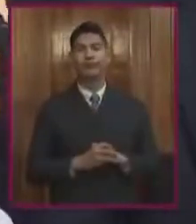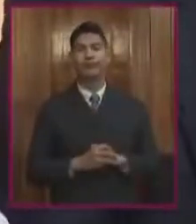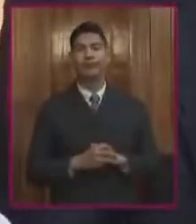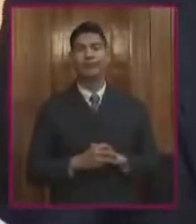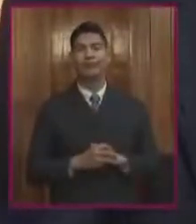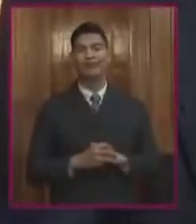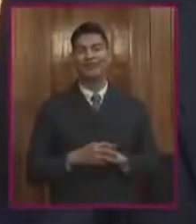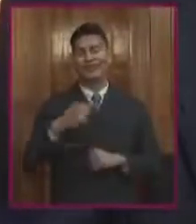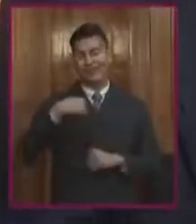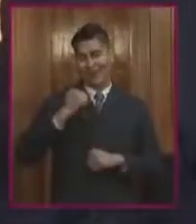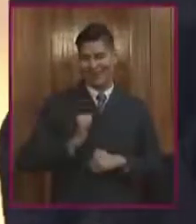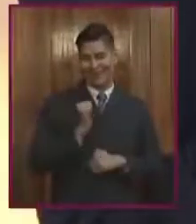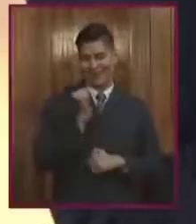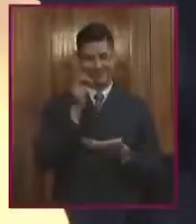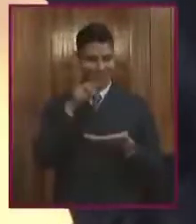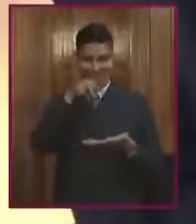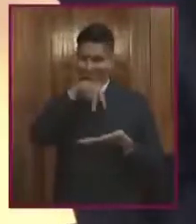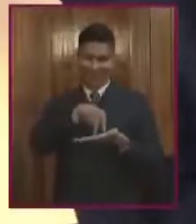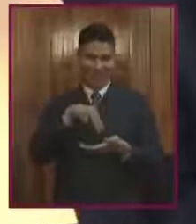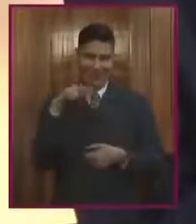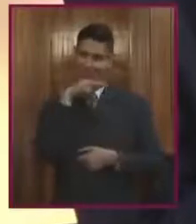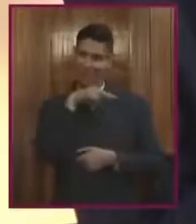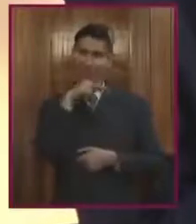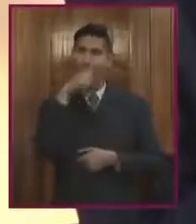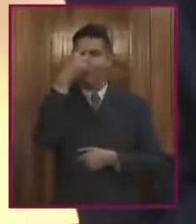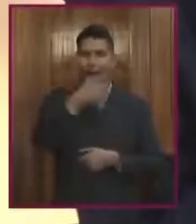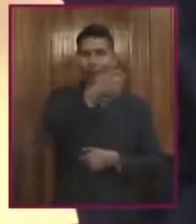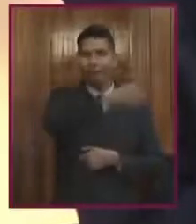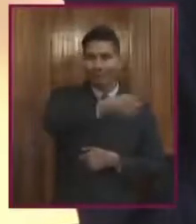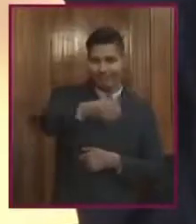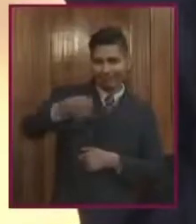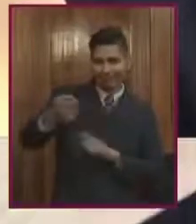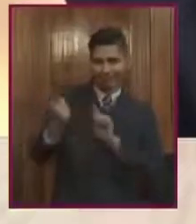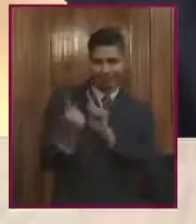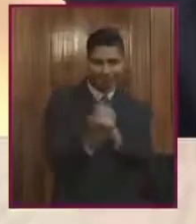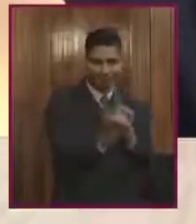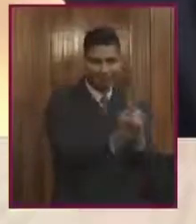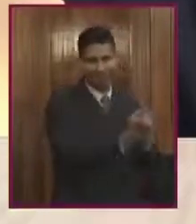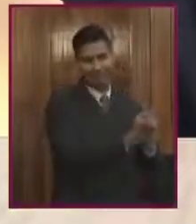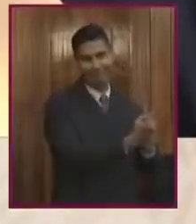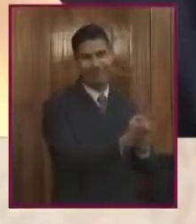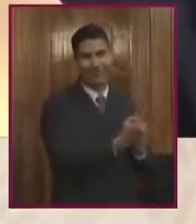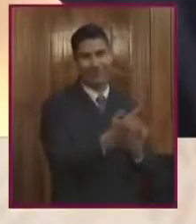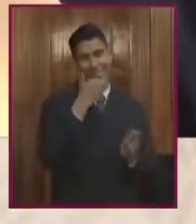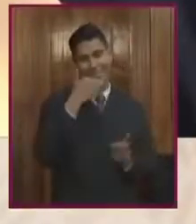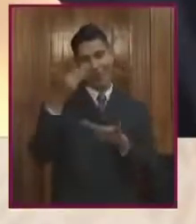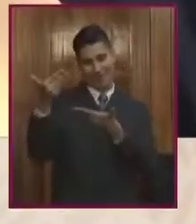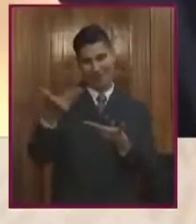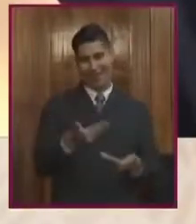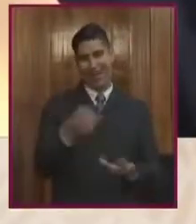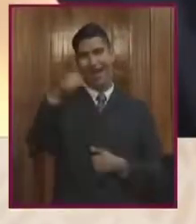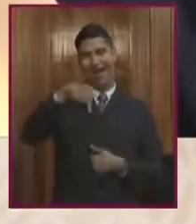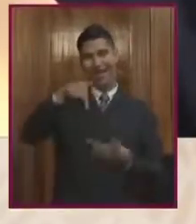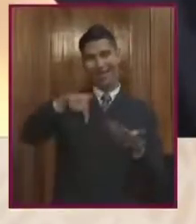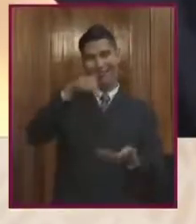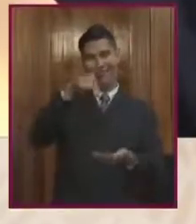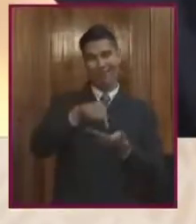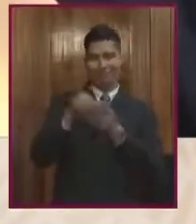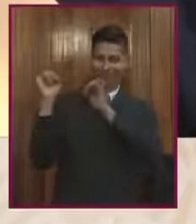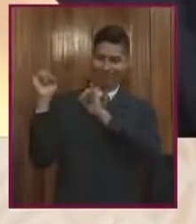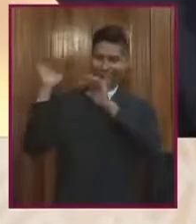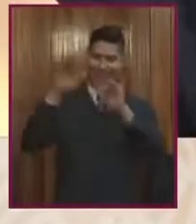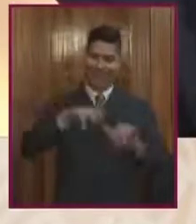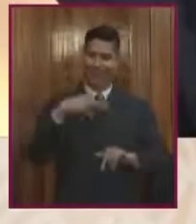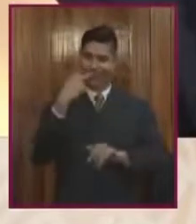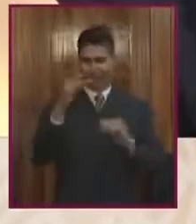de venirlos a saludar personalmente y a decirles antes que nada que sean bienvenidos a esta su casa,